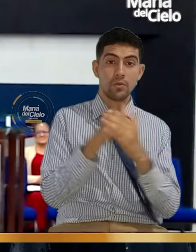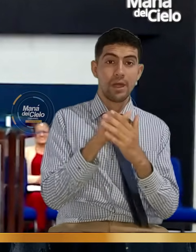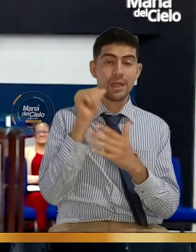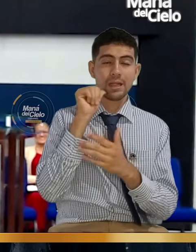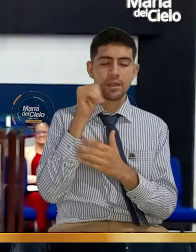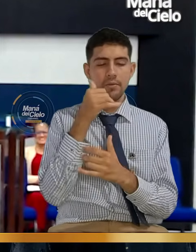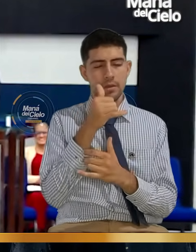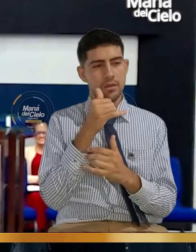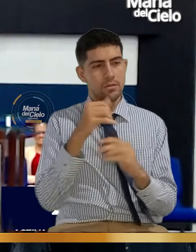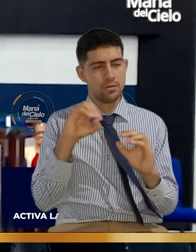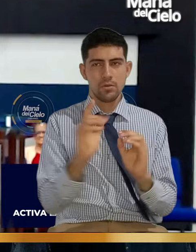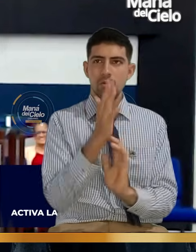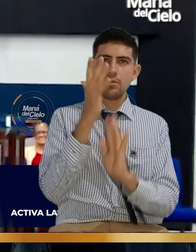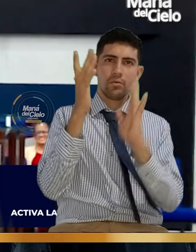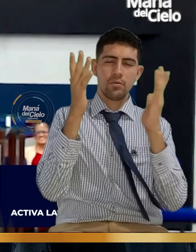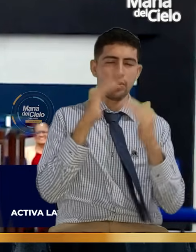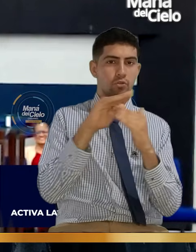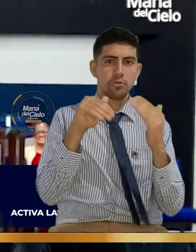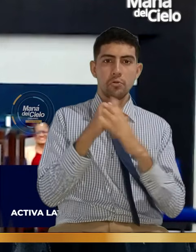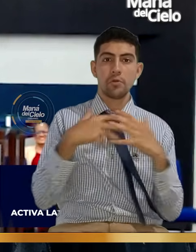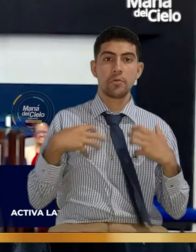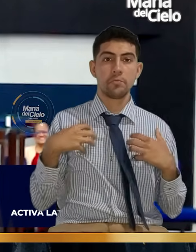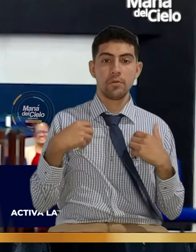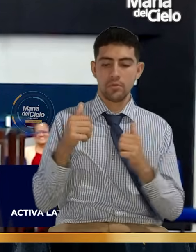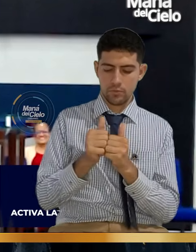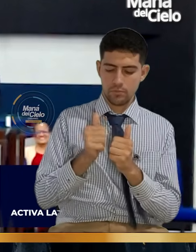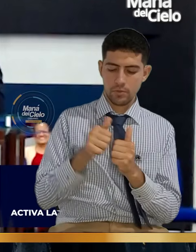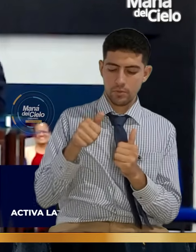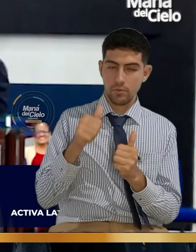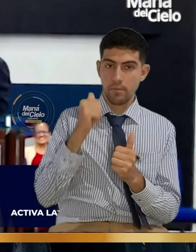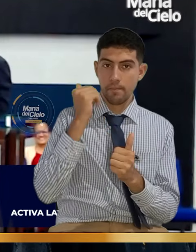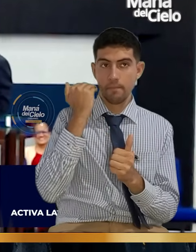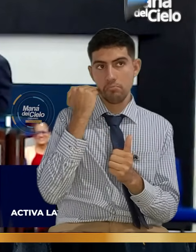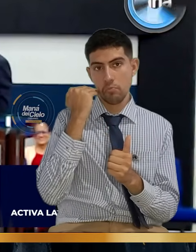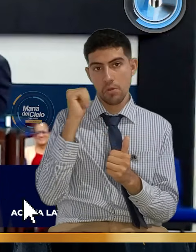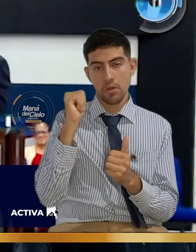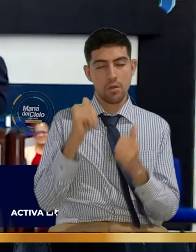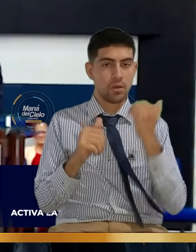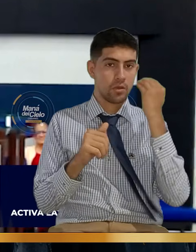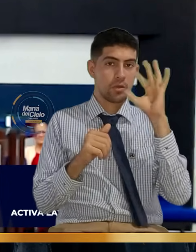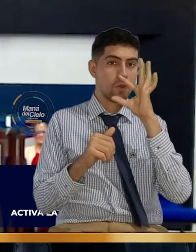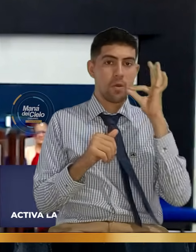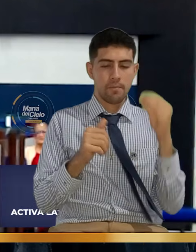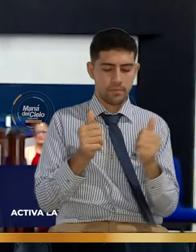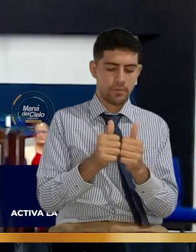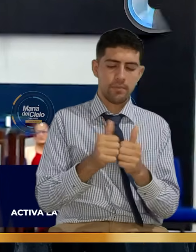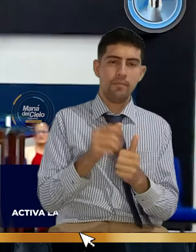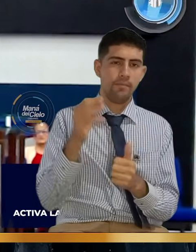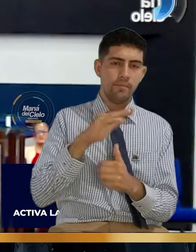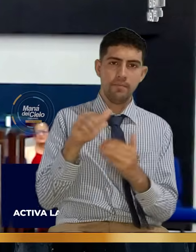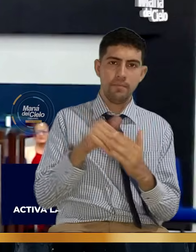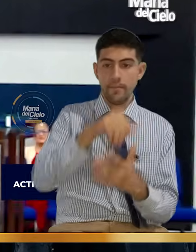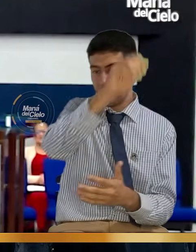espalda y no podía llamar a la elefanta que lo rascara. Amén. Entonces Dios